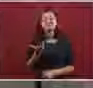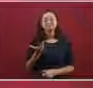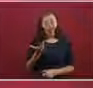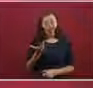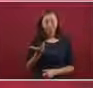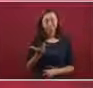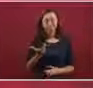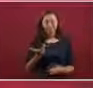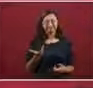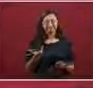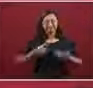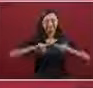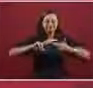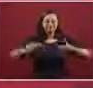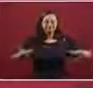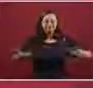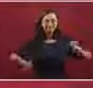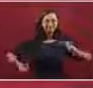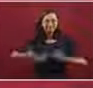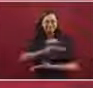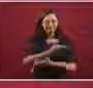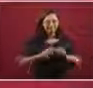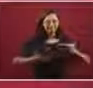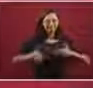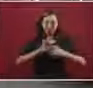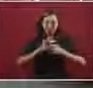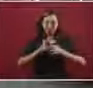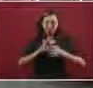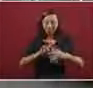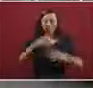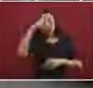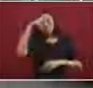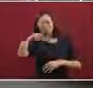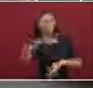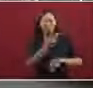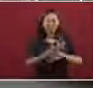mantengan buenas relaciones entre México y Estados Unidos.